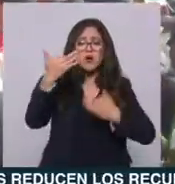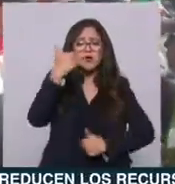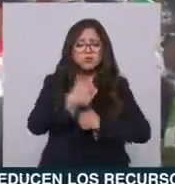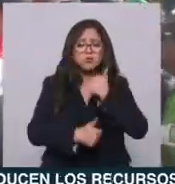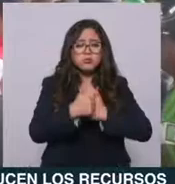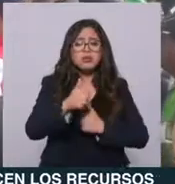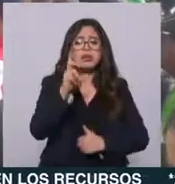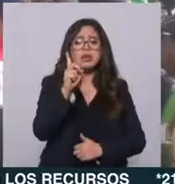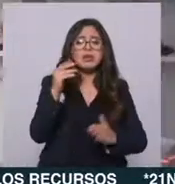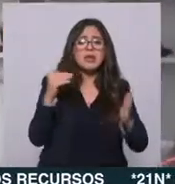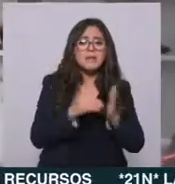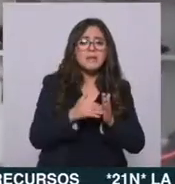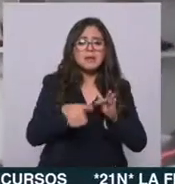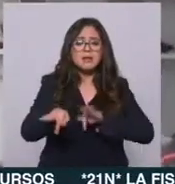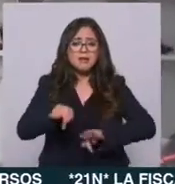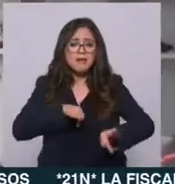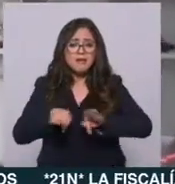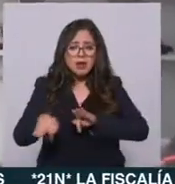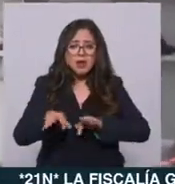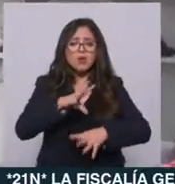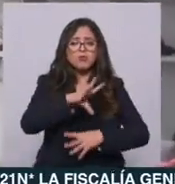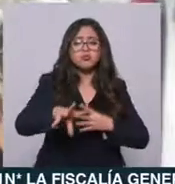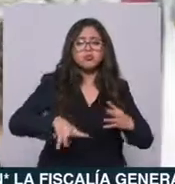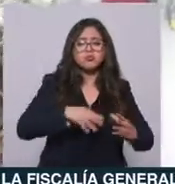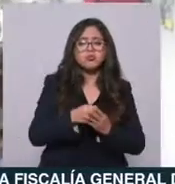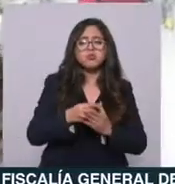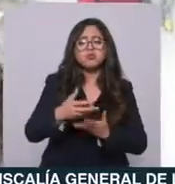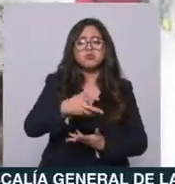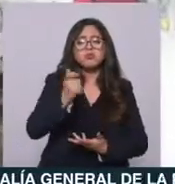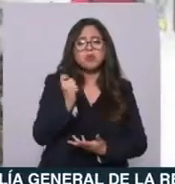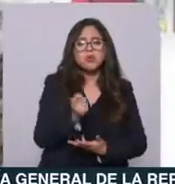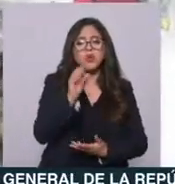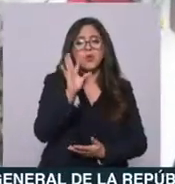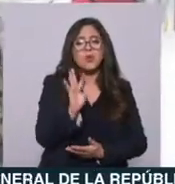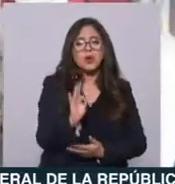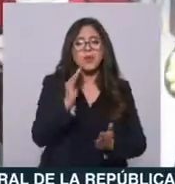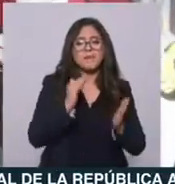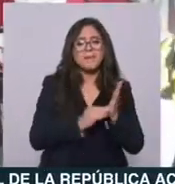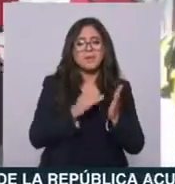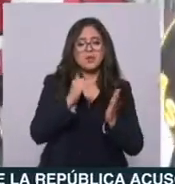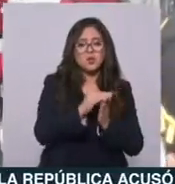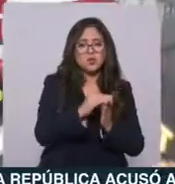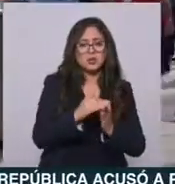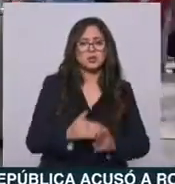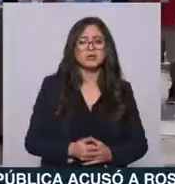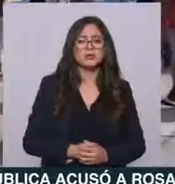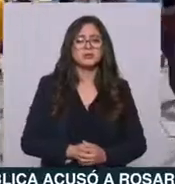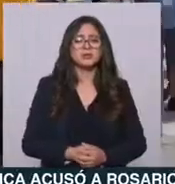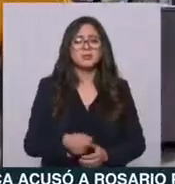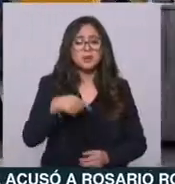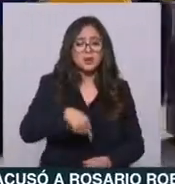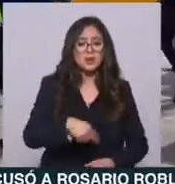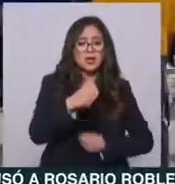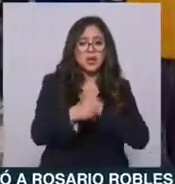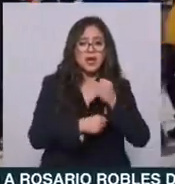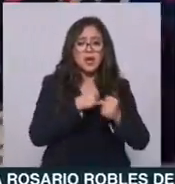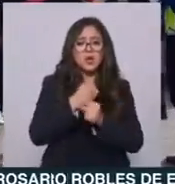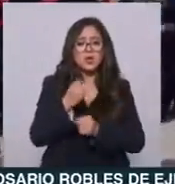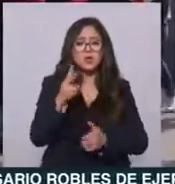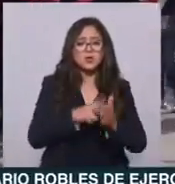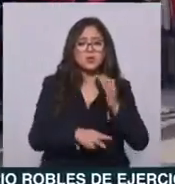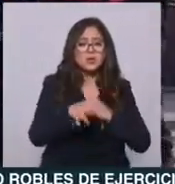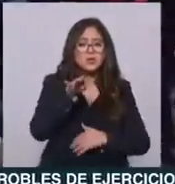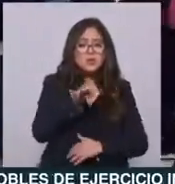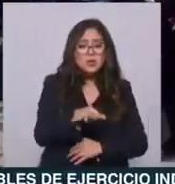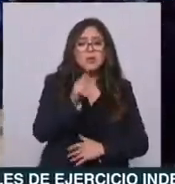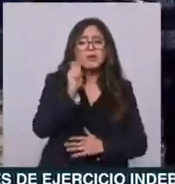más de 30,000 empleos y alcanzó una derrama económica de 40 millones de pesos. Este 2019, con la